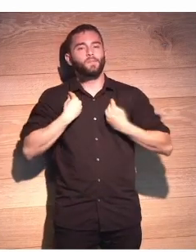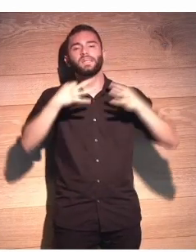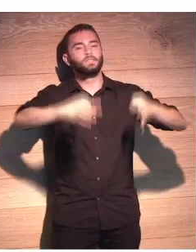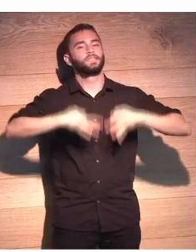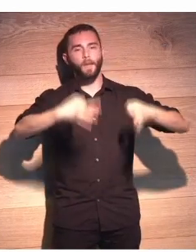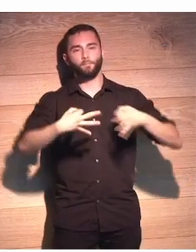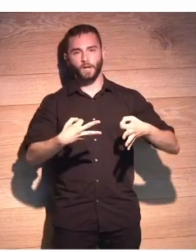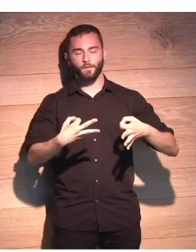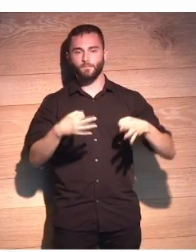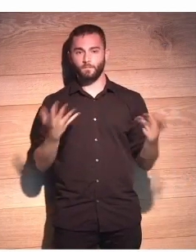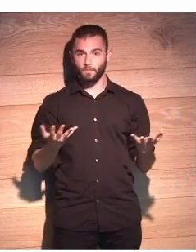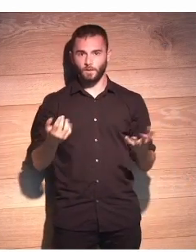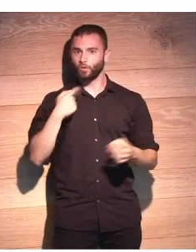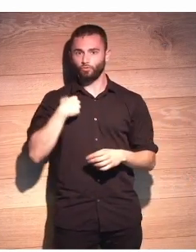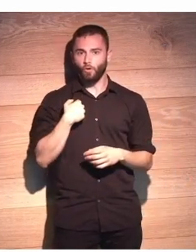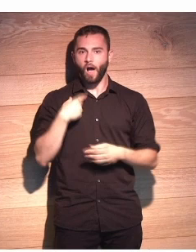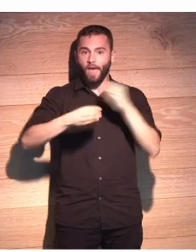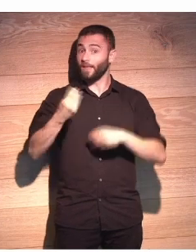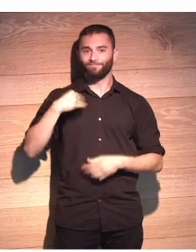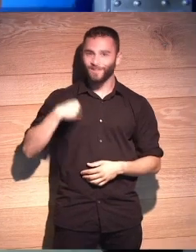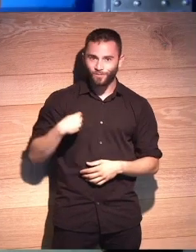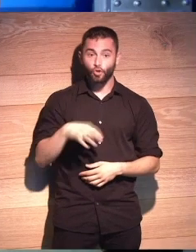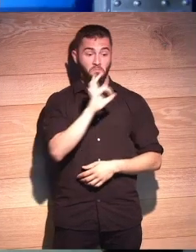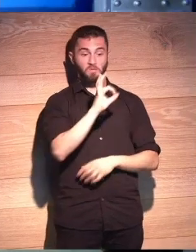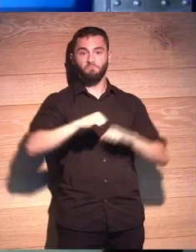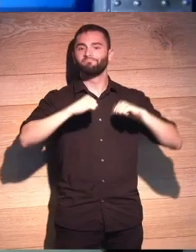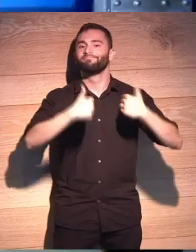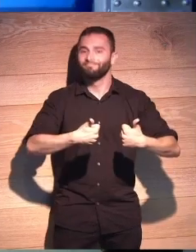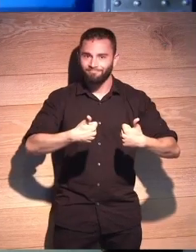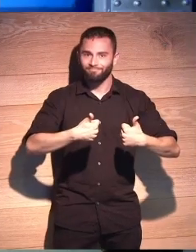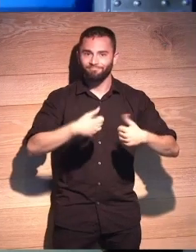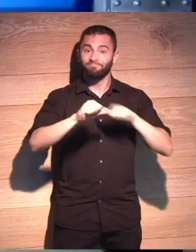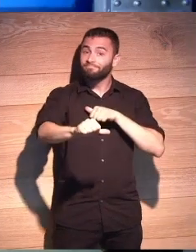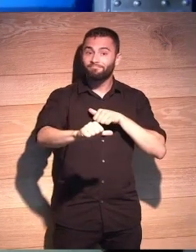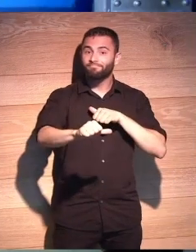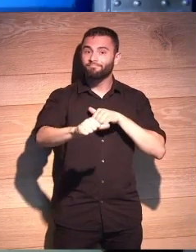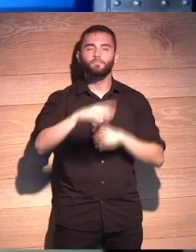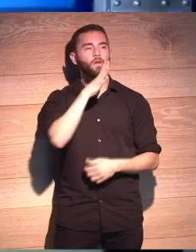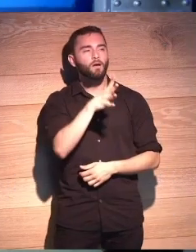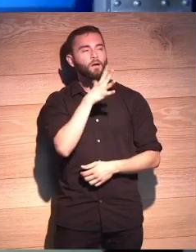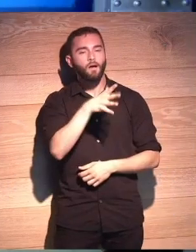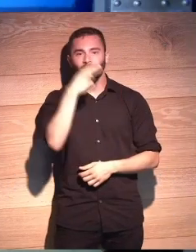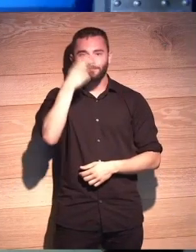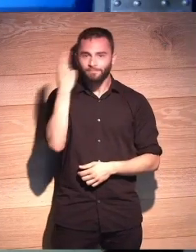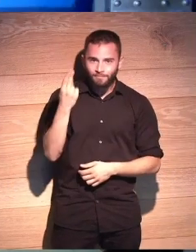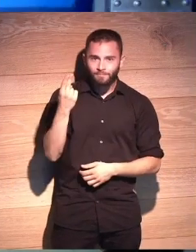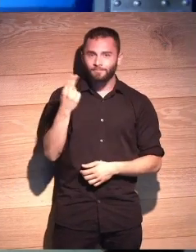siempre. Y es lo que he vuelto a hacer yo, volver de cero, partir de cero, fascinarme por algo que realmente me ha